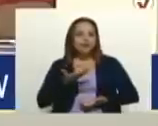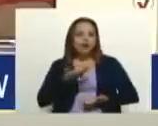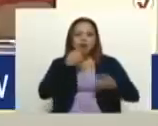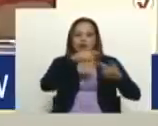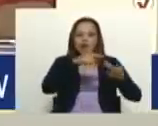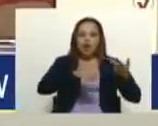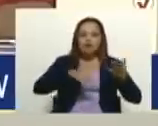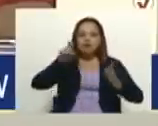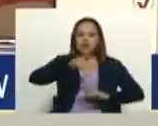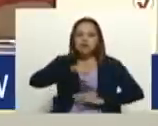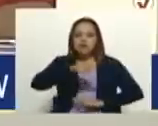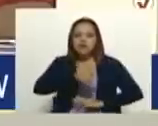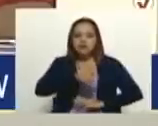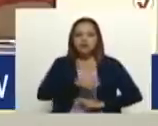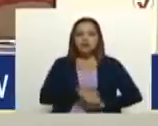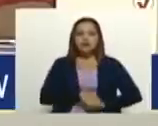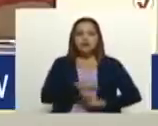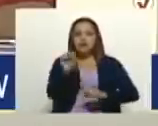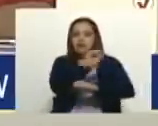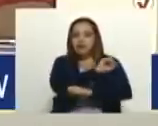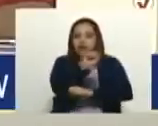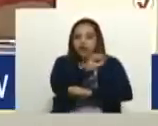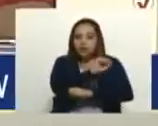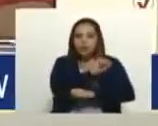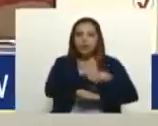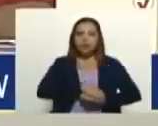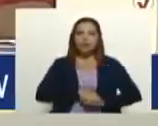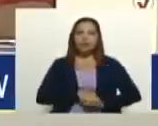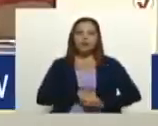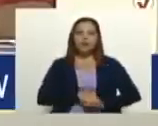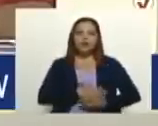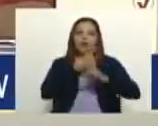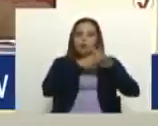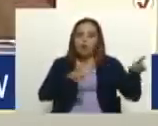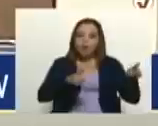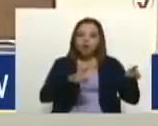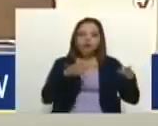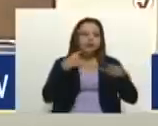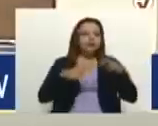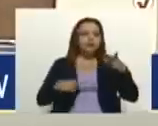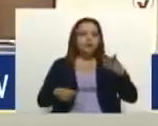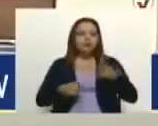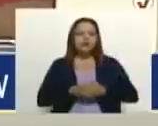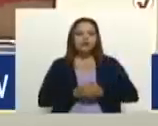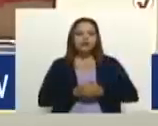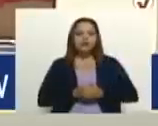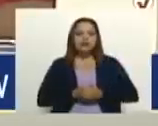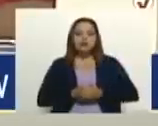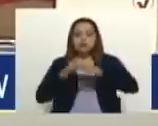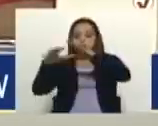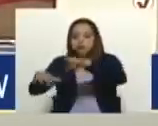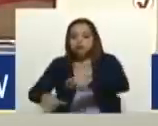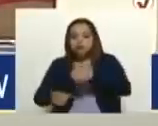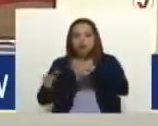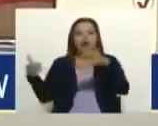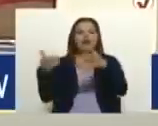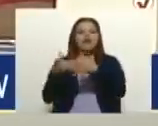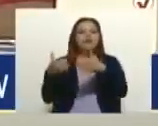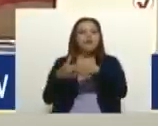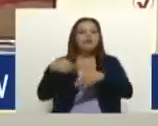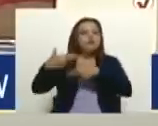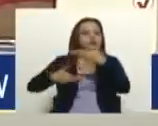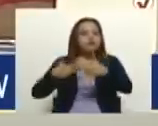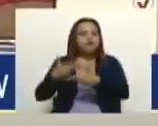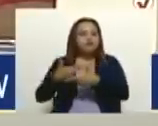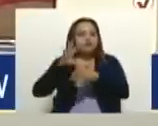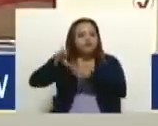equipamiento, entrega de vehículos y otros bienes recuperados en la operación Caiga Quien Caiga, que han